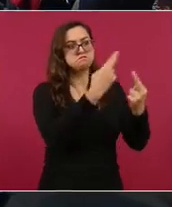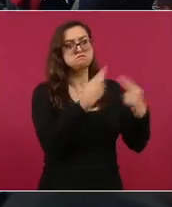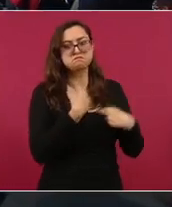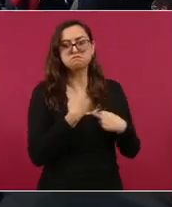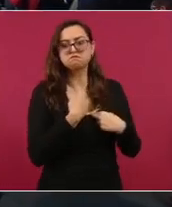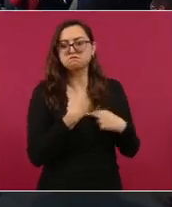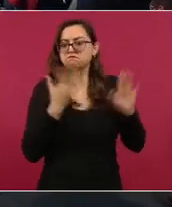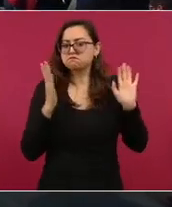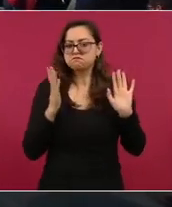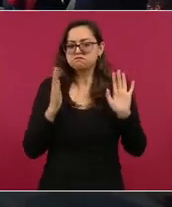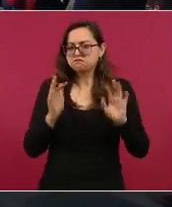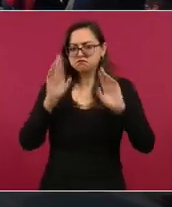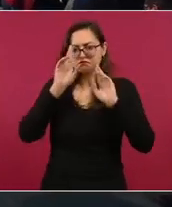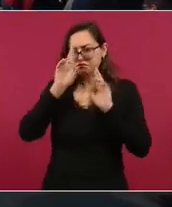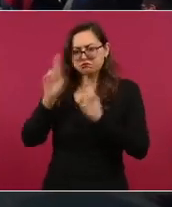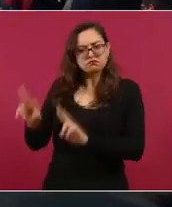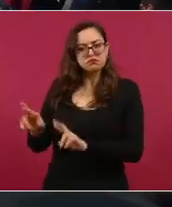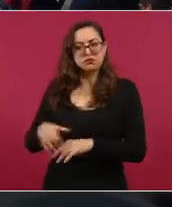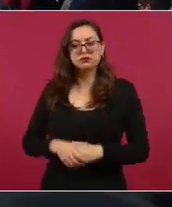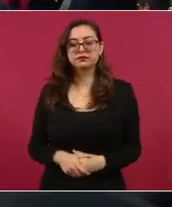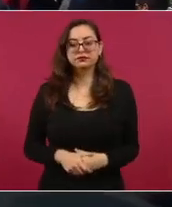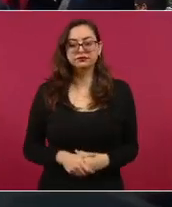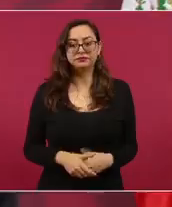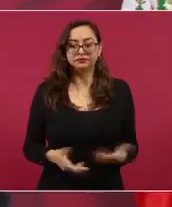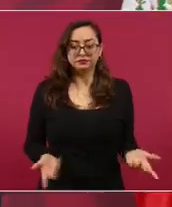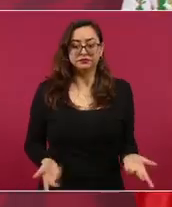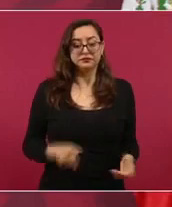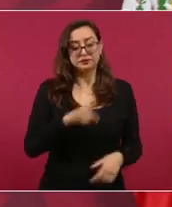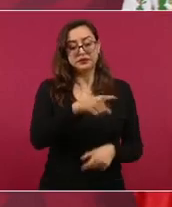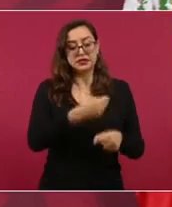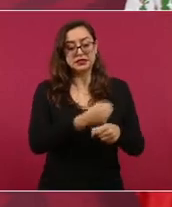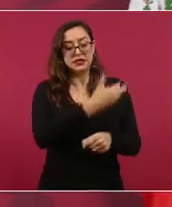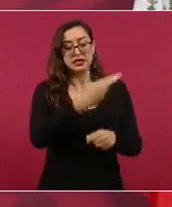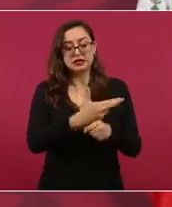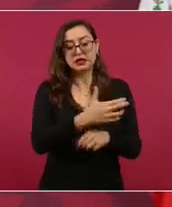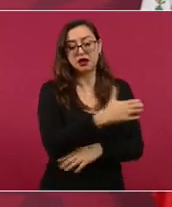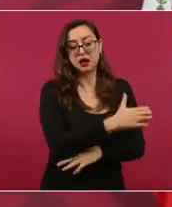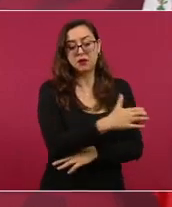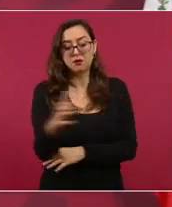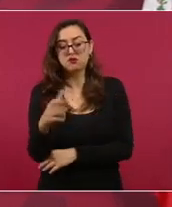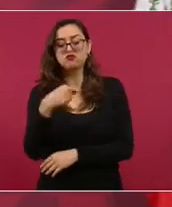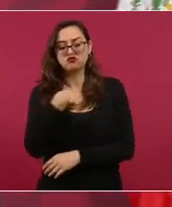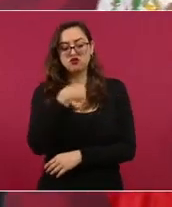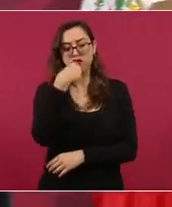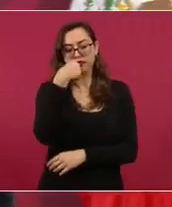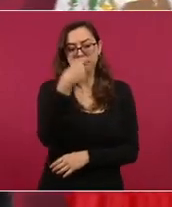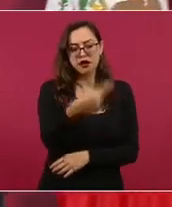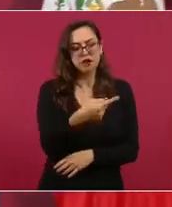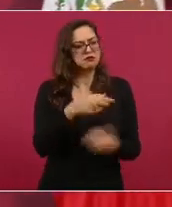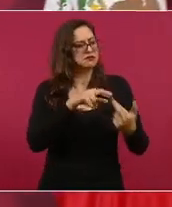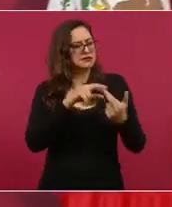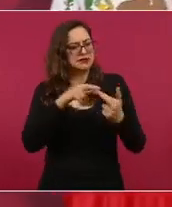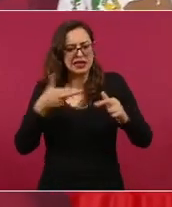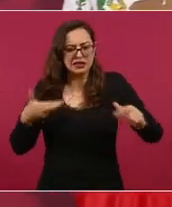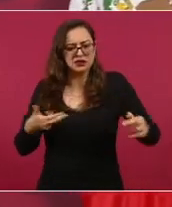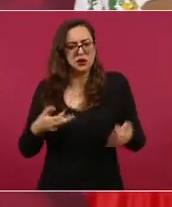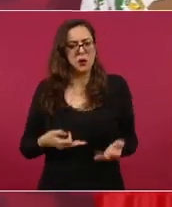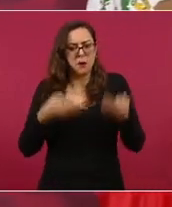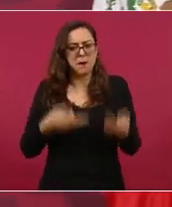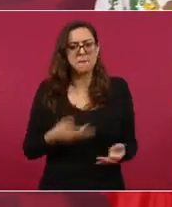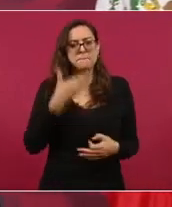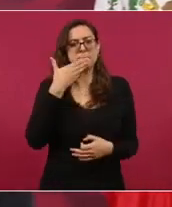mire, es tan buena la relación entre nosotros y queremos que sea tan buena que hasta